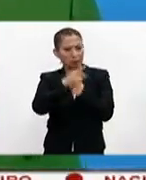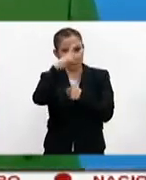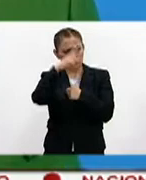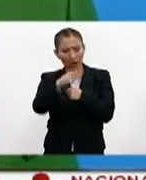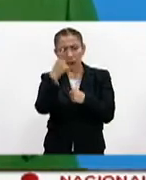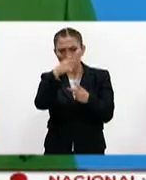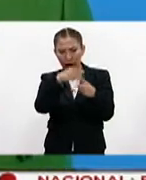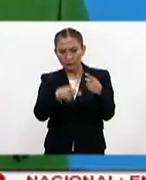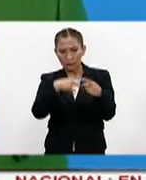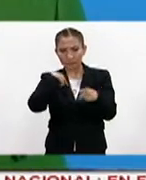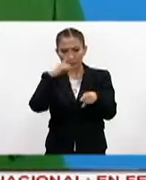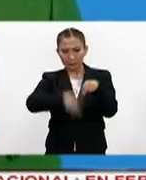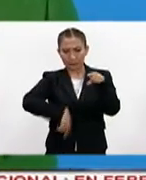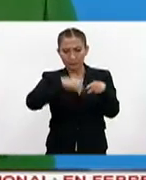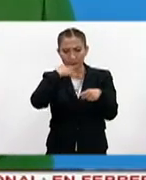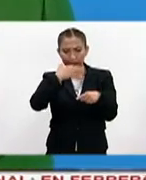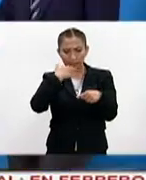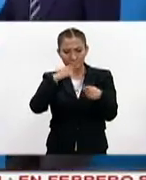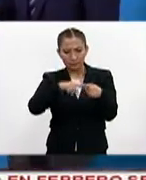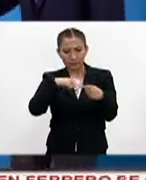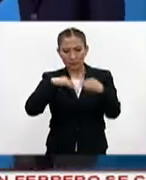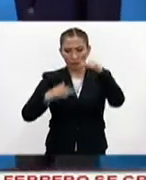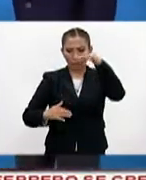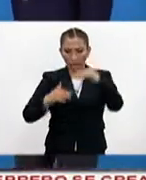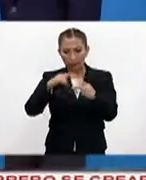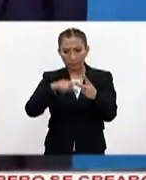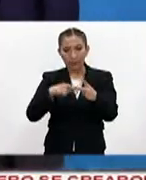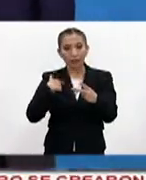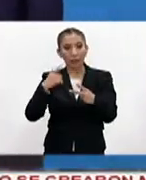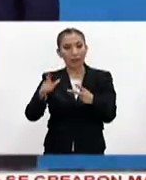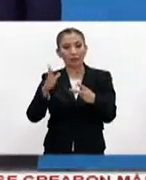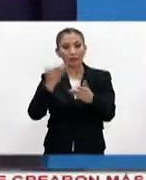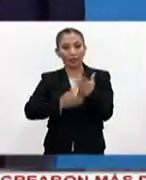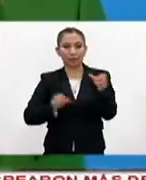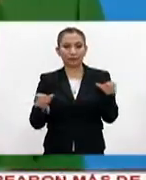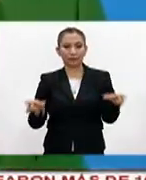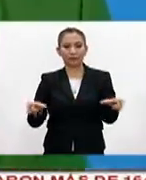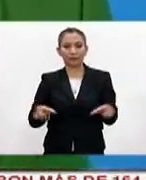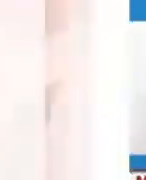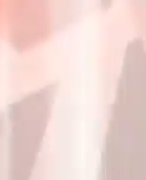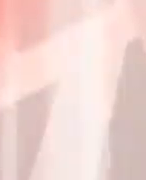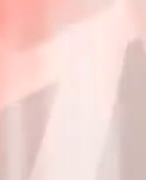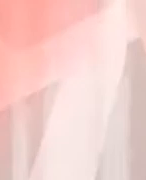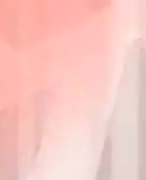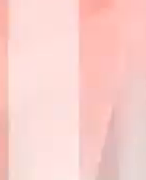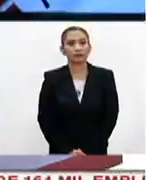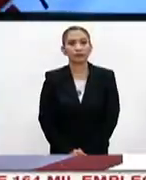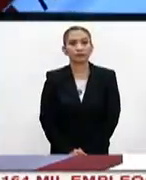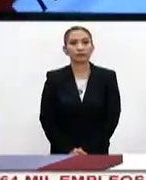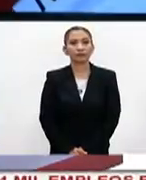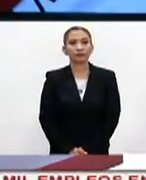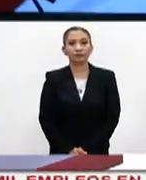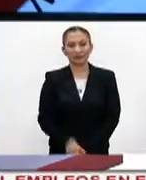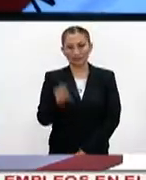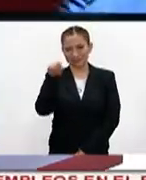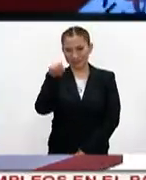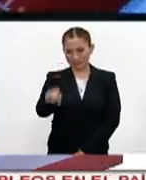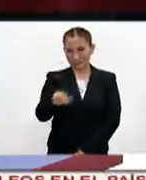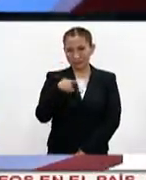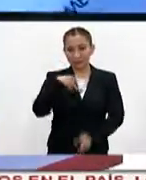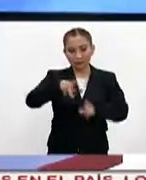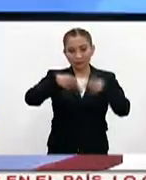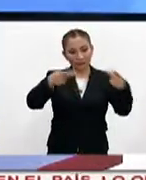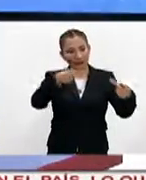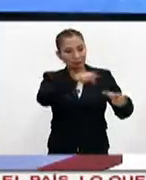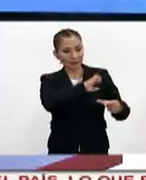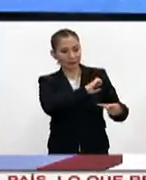centrales: combate a la corrupción, a la desigualdad y a la inseguridad. Y de acuerdo al